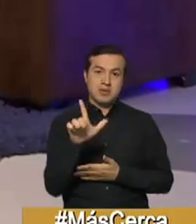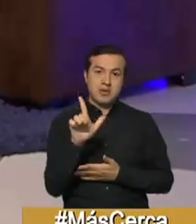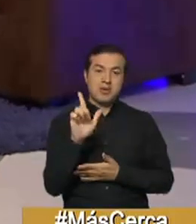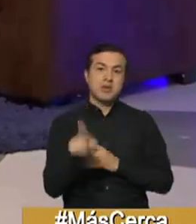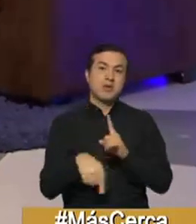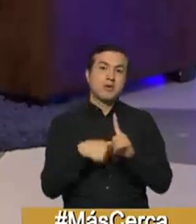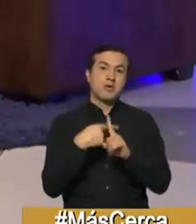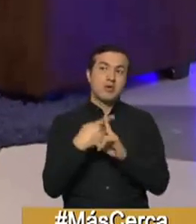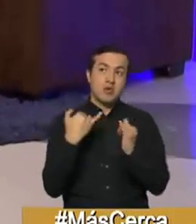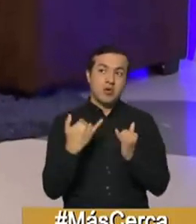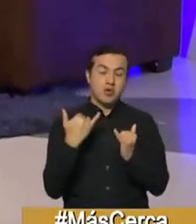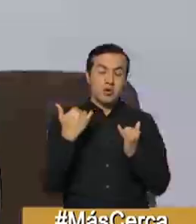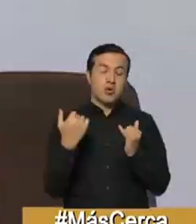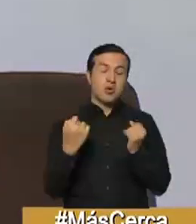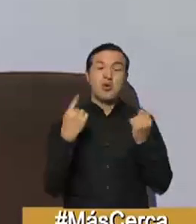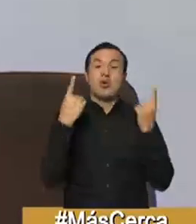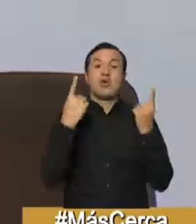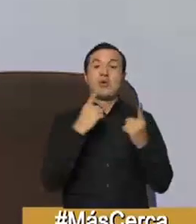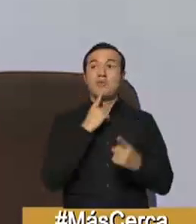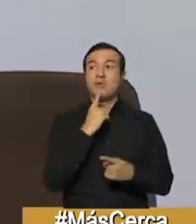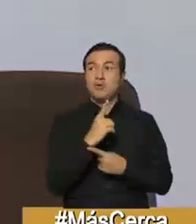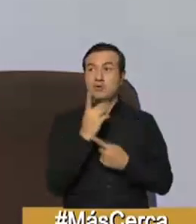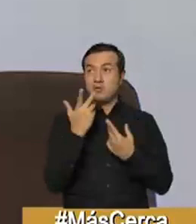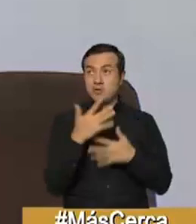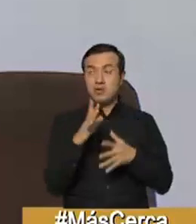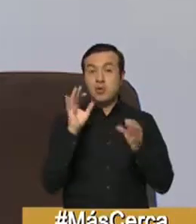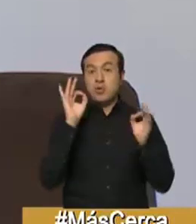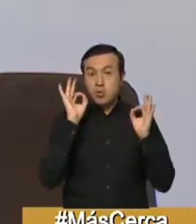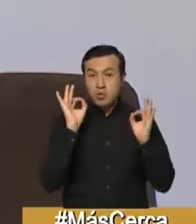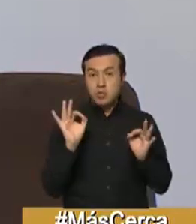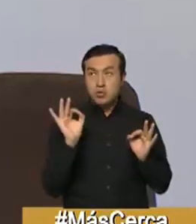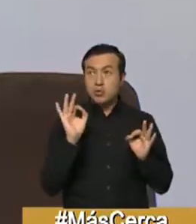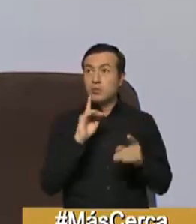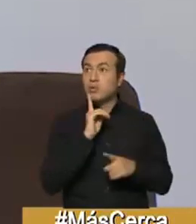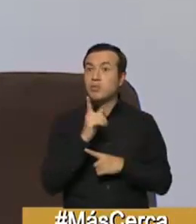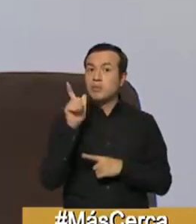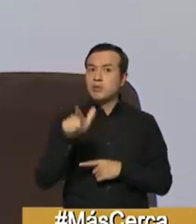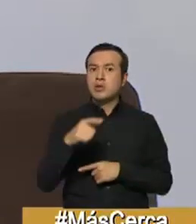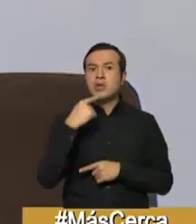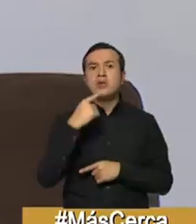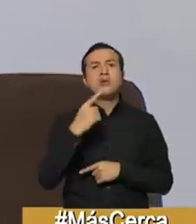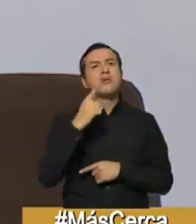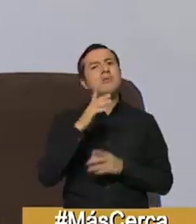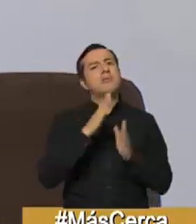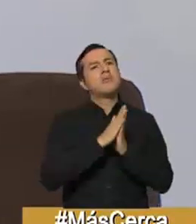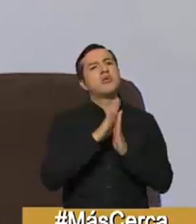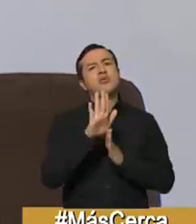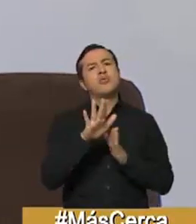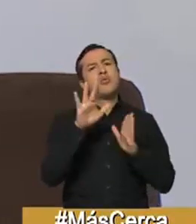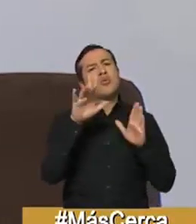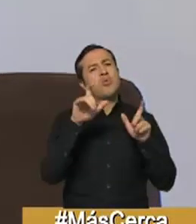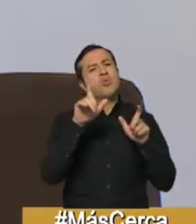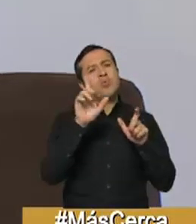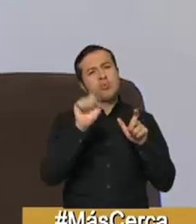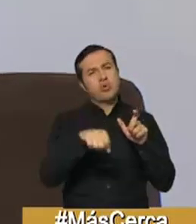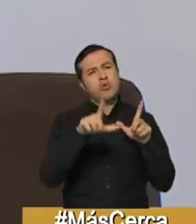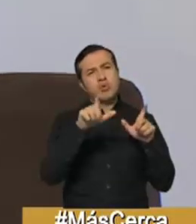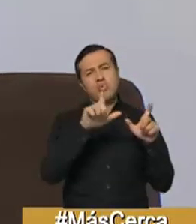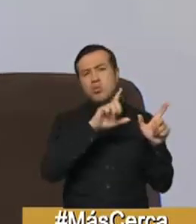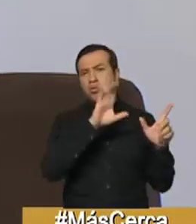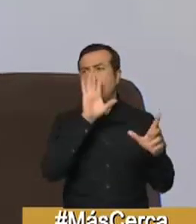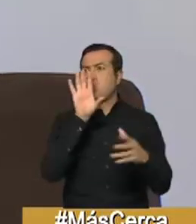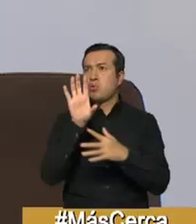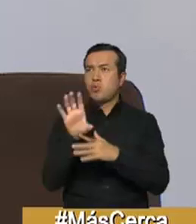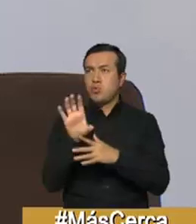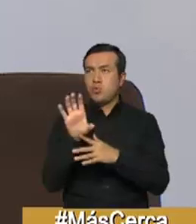vengo a enterar en este año que por pura coincidencia alguien me pidió el publicar la foto de mi arupo en bonsai,